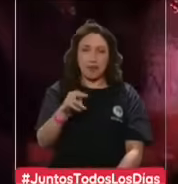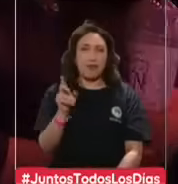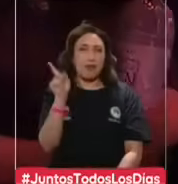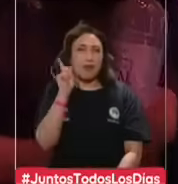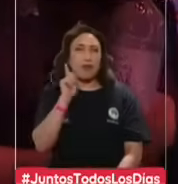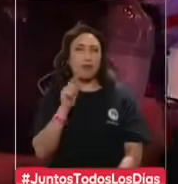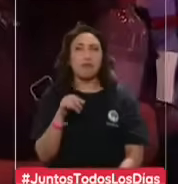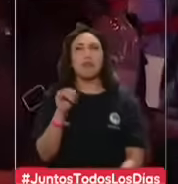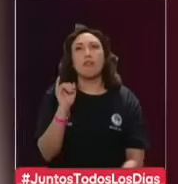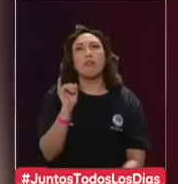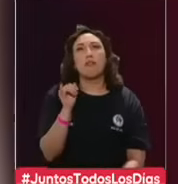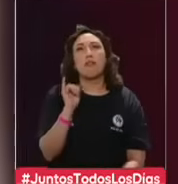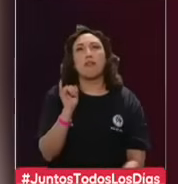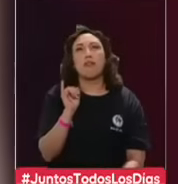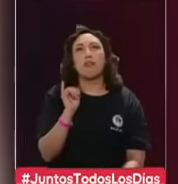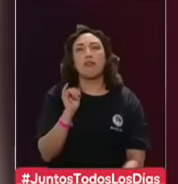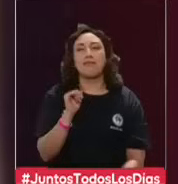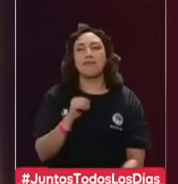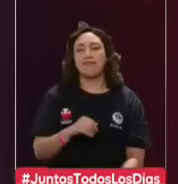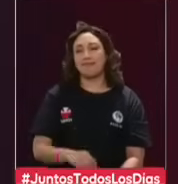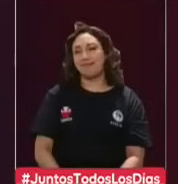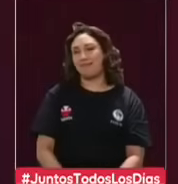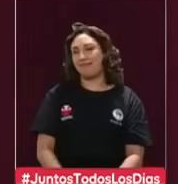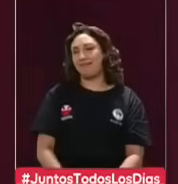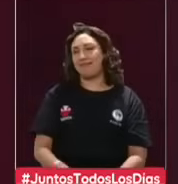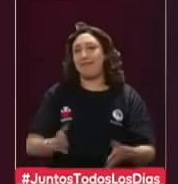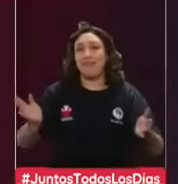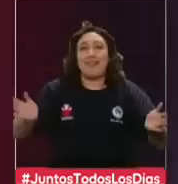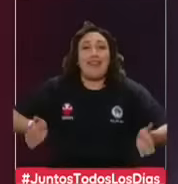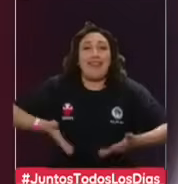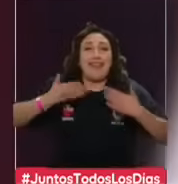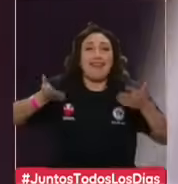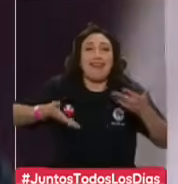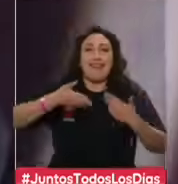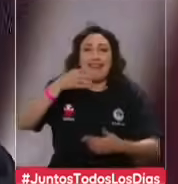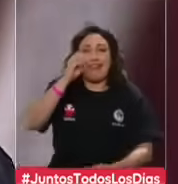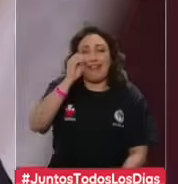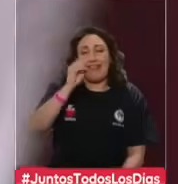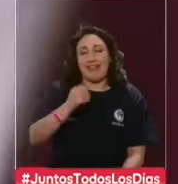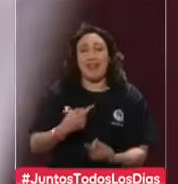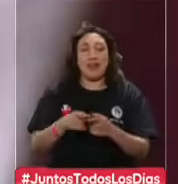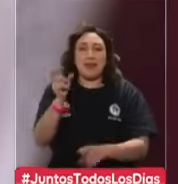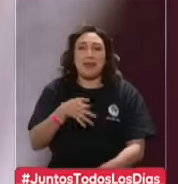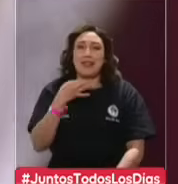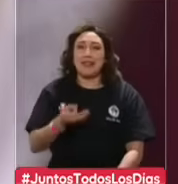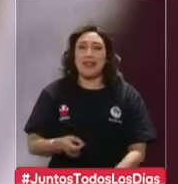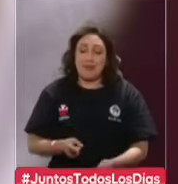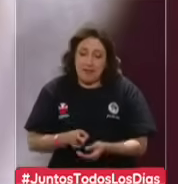dijeron, me quedó tan claro. Ay, oh, ¿usted por qué no me lo tragué? Como que de repente